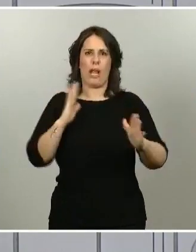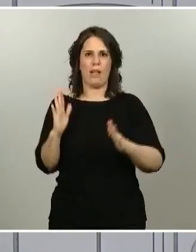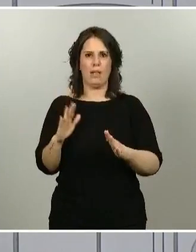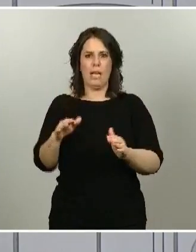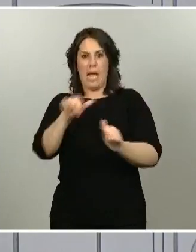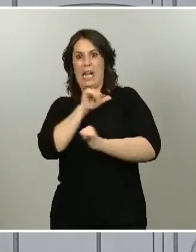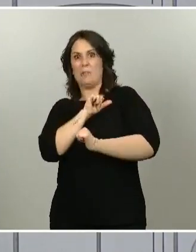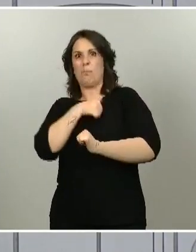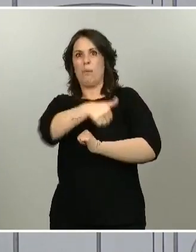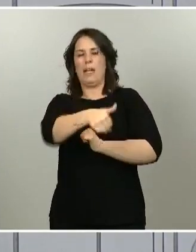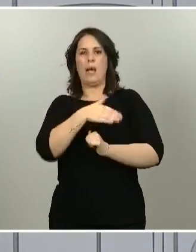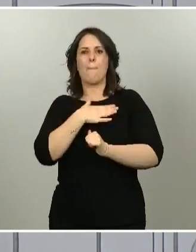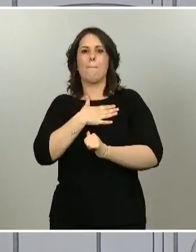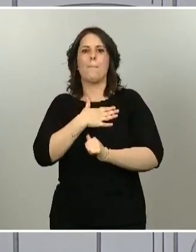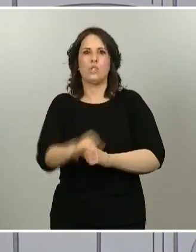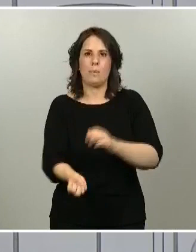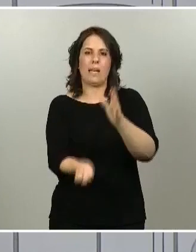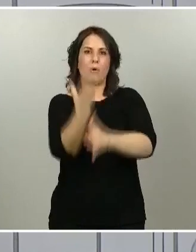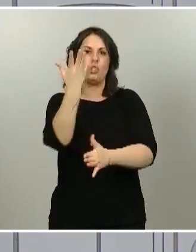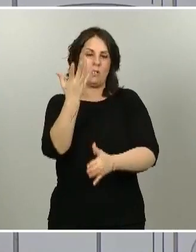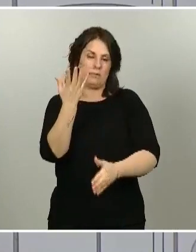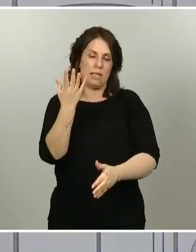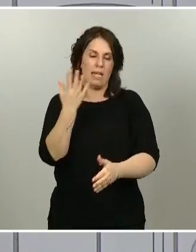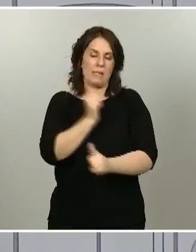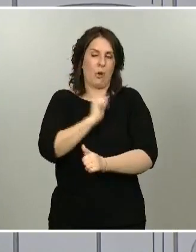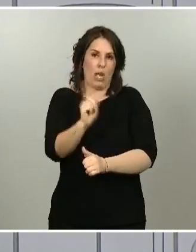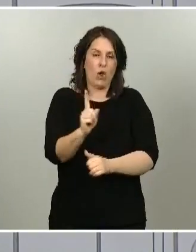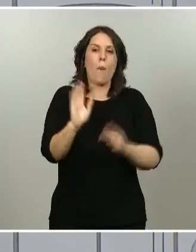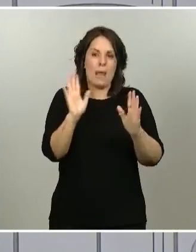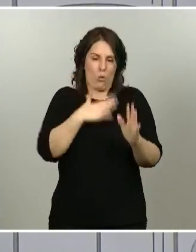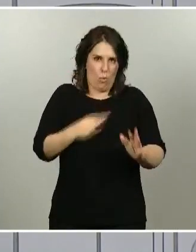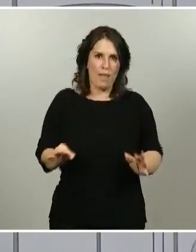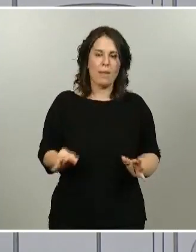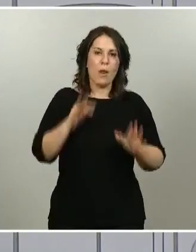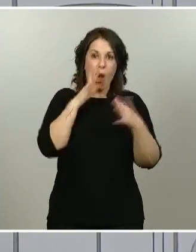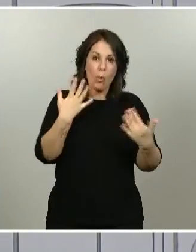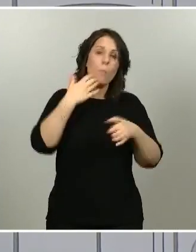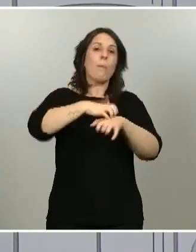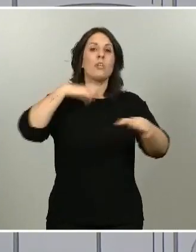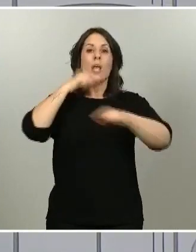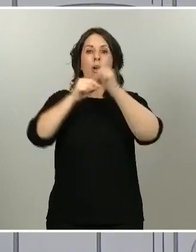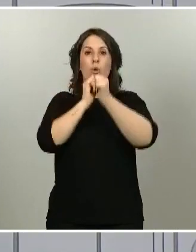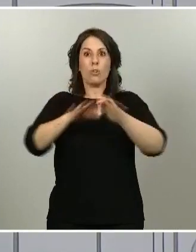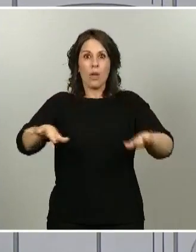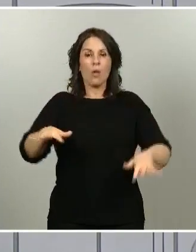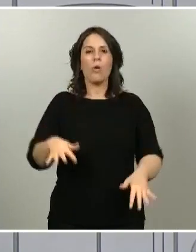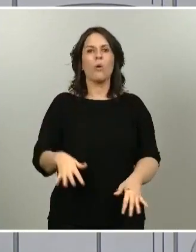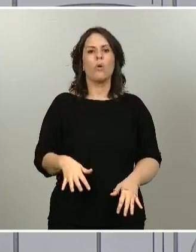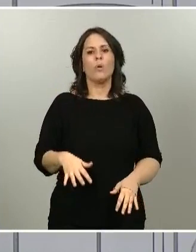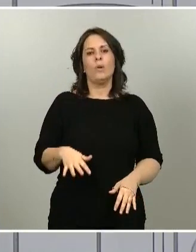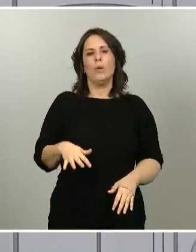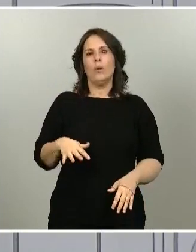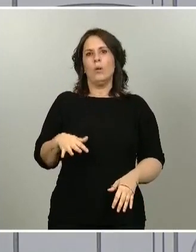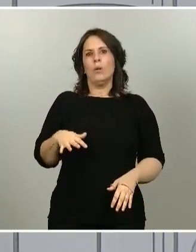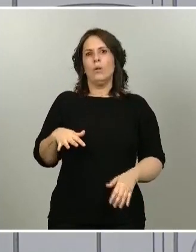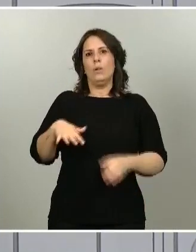sucedan, rebrotes, y ahora mismo la mayor parte de los contagios no se están produciendo en el ámbito, digamos,